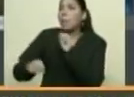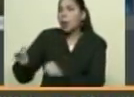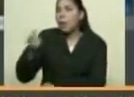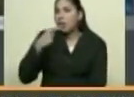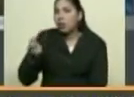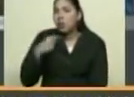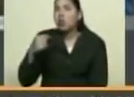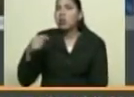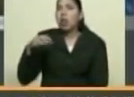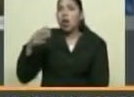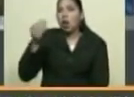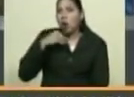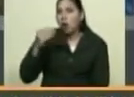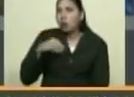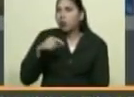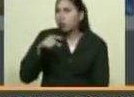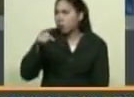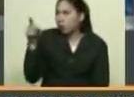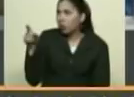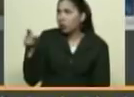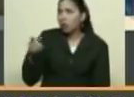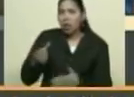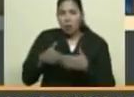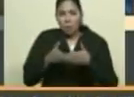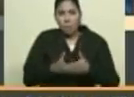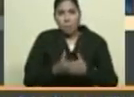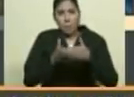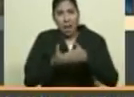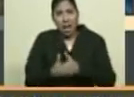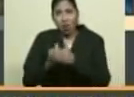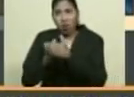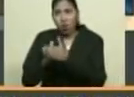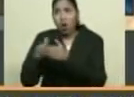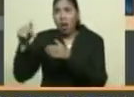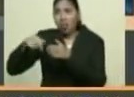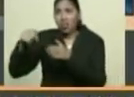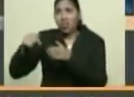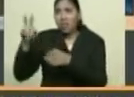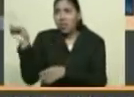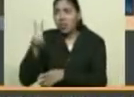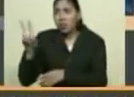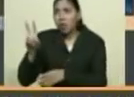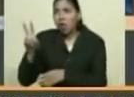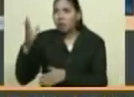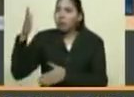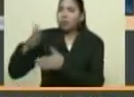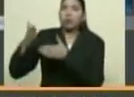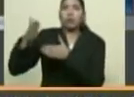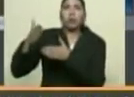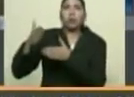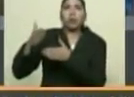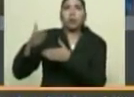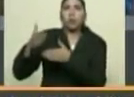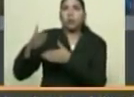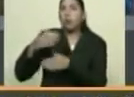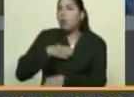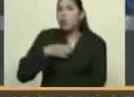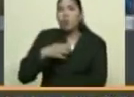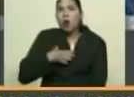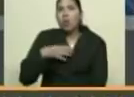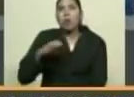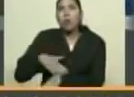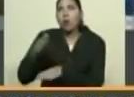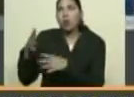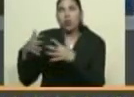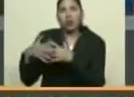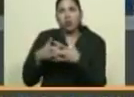que Estados Unidos bloquea cualquier barco que vaya a traer alimentos para Venezuela y después dicen que quieren abrir un canal humanitario para Venezuela.